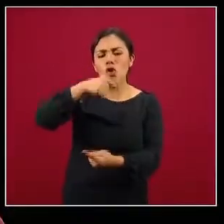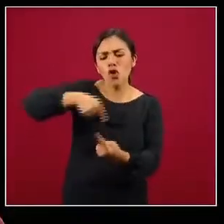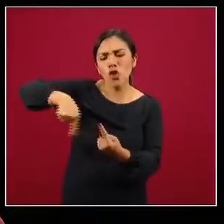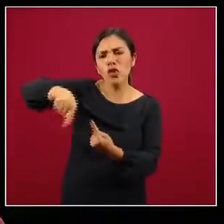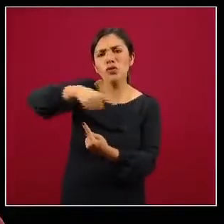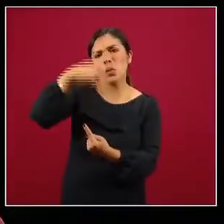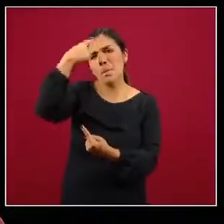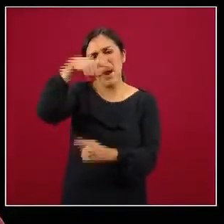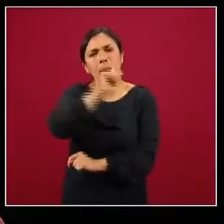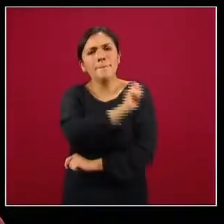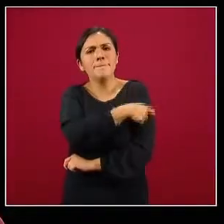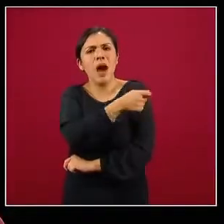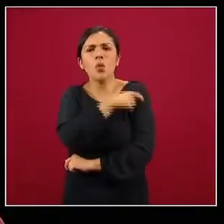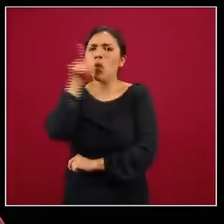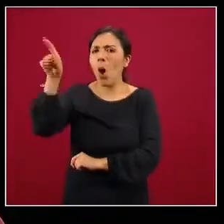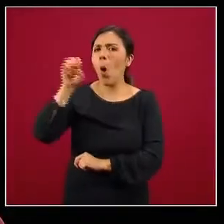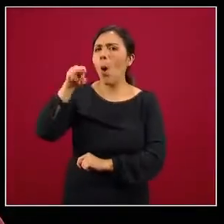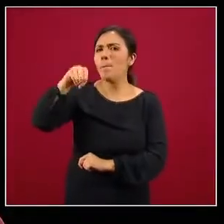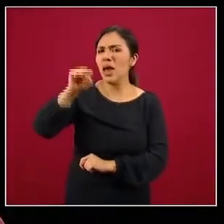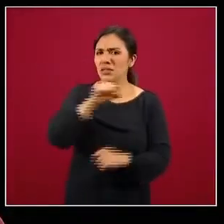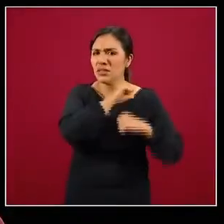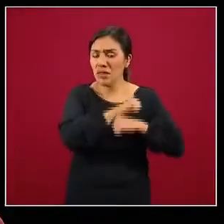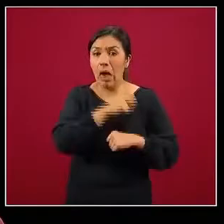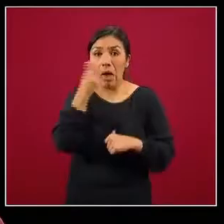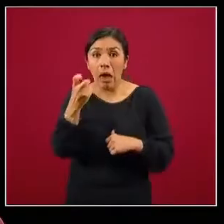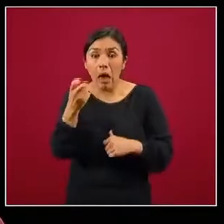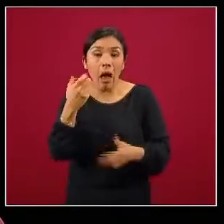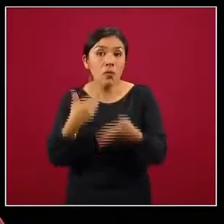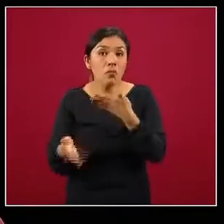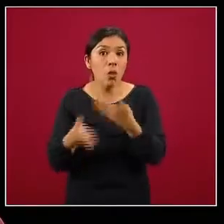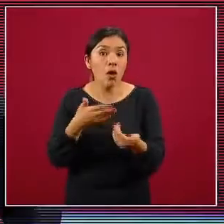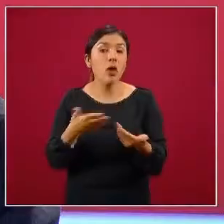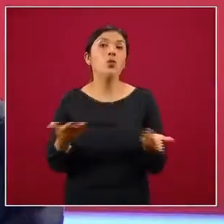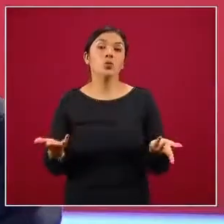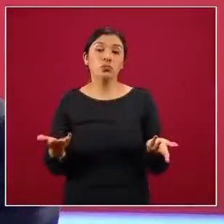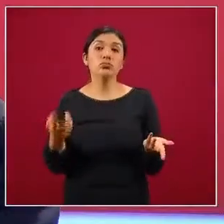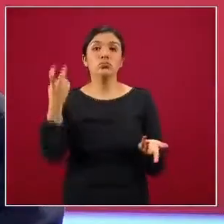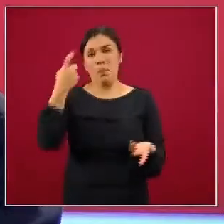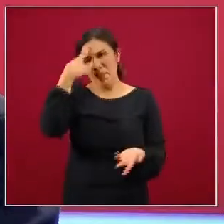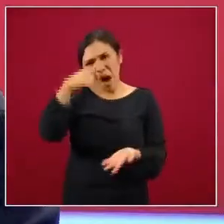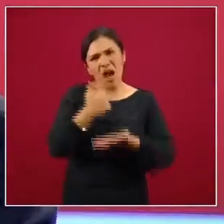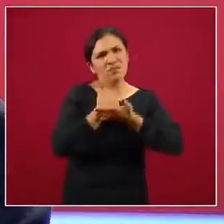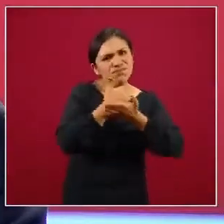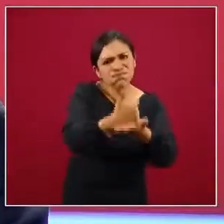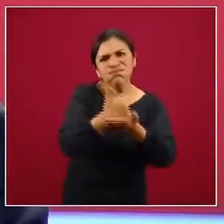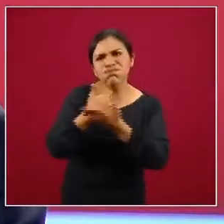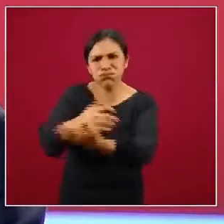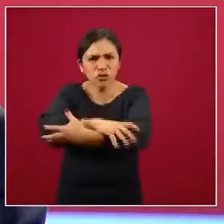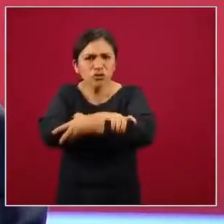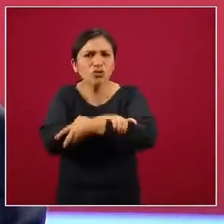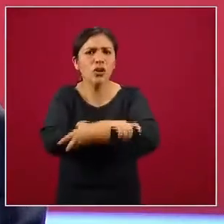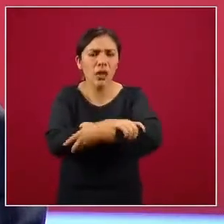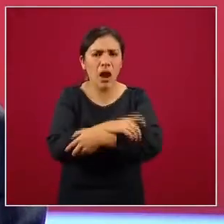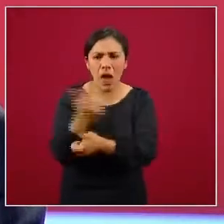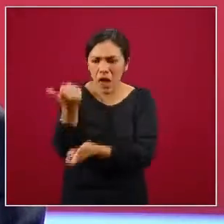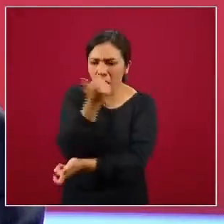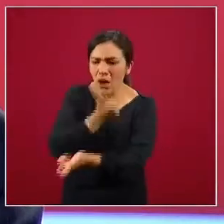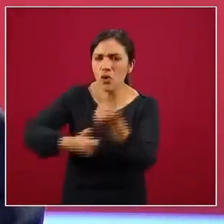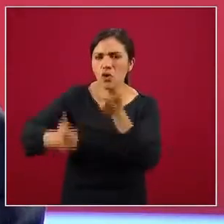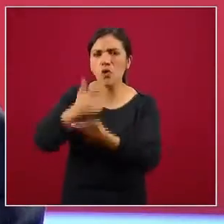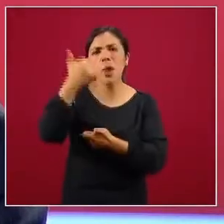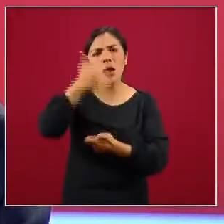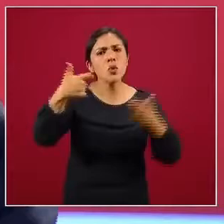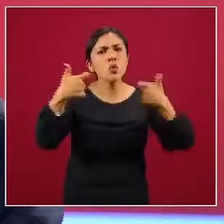Vacunas de la Organización Mundial de la Salud. Este es un modelo de solidaridad económica y de